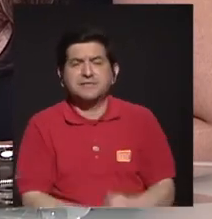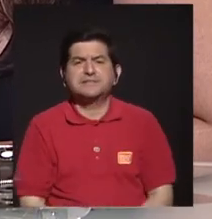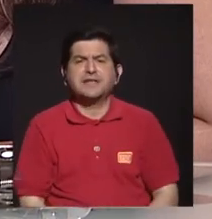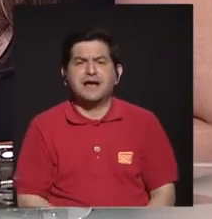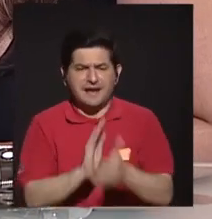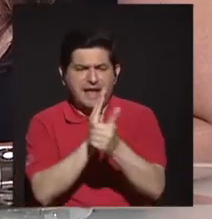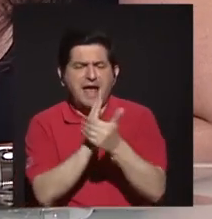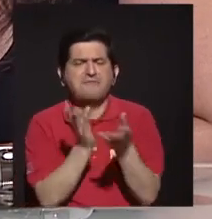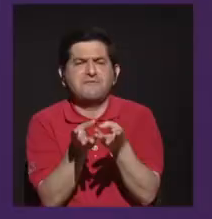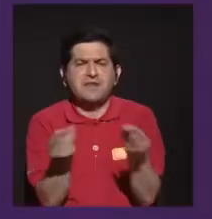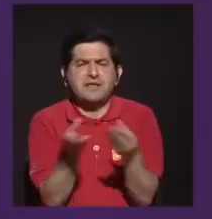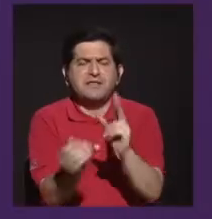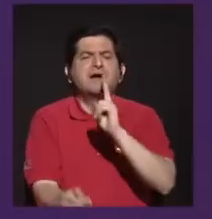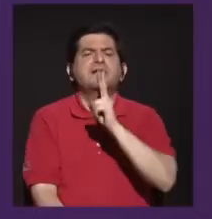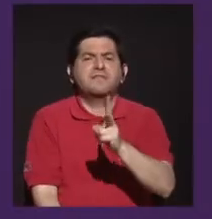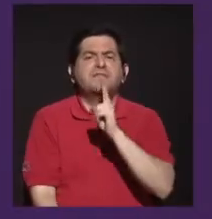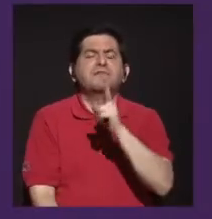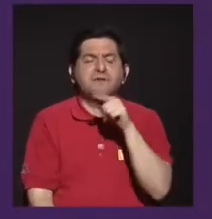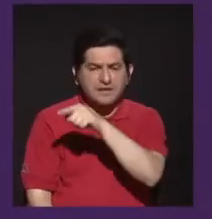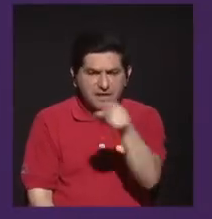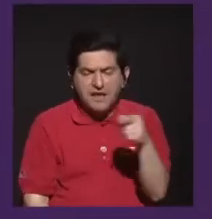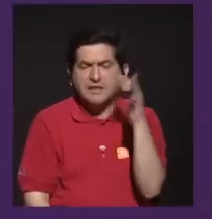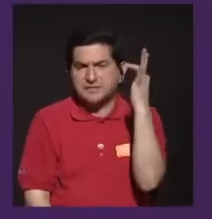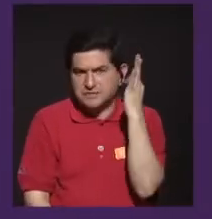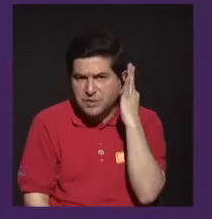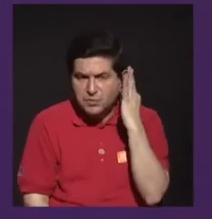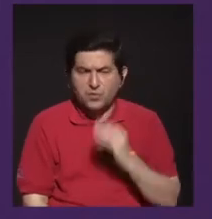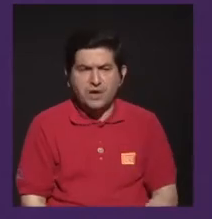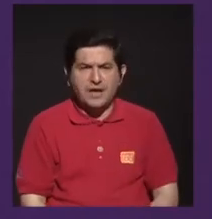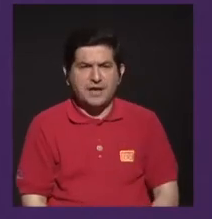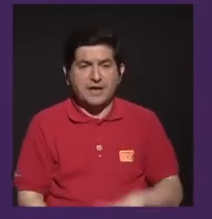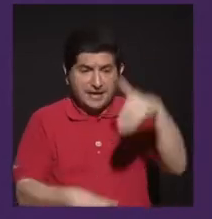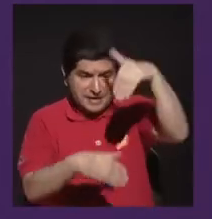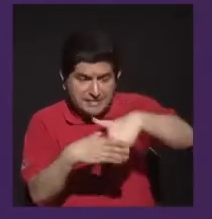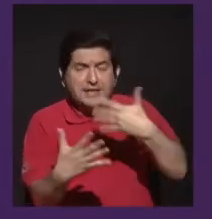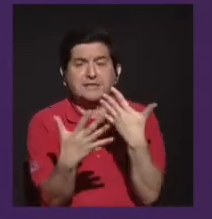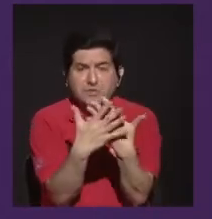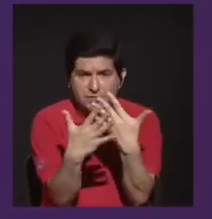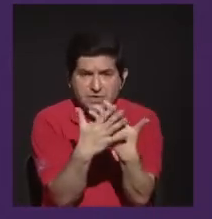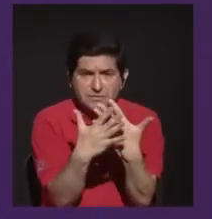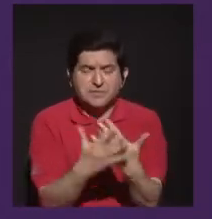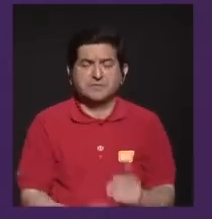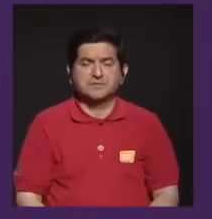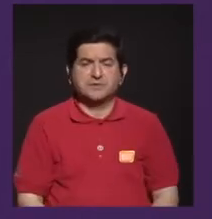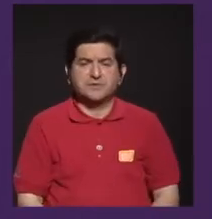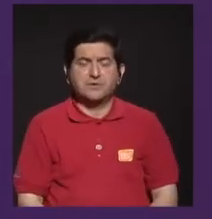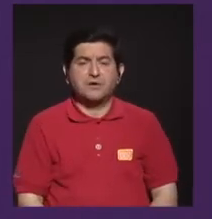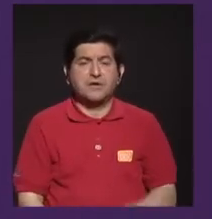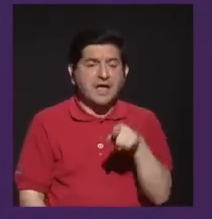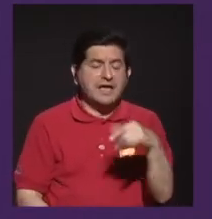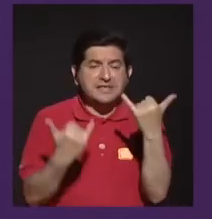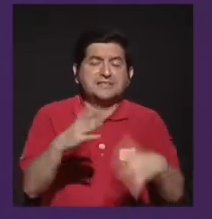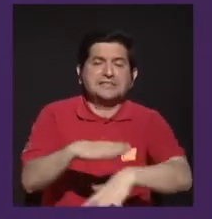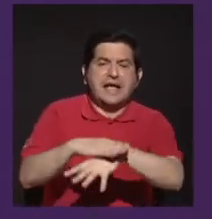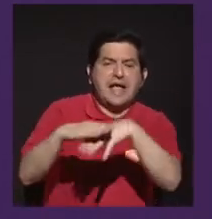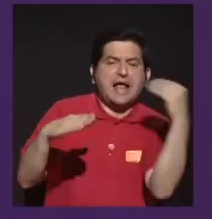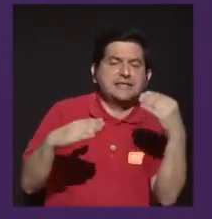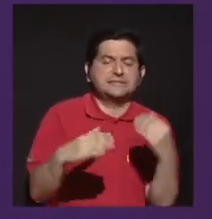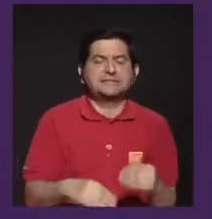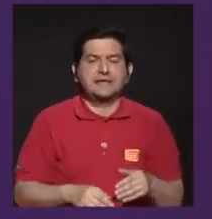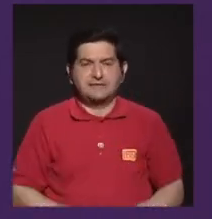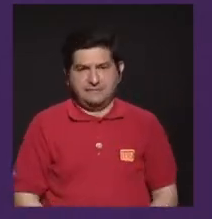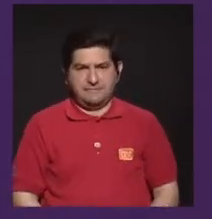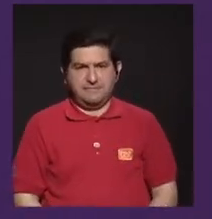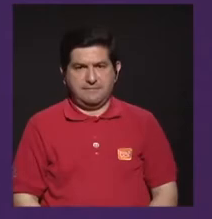productivas reales para las mujeres que están dentro de un centro penal. Porque entonces, cuando salen a la calle,